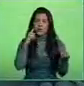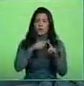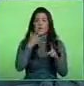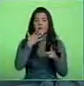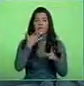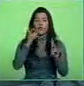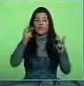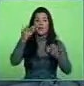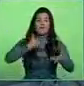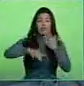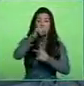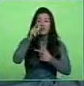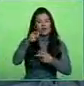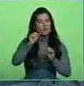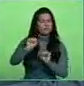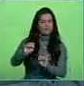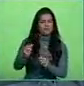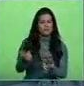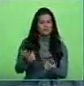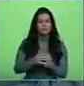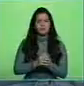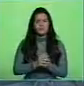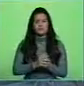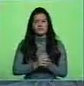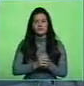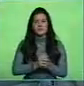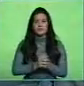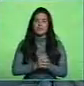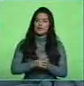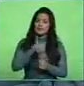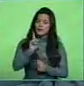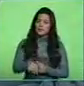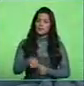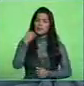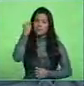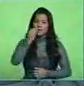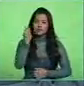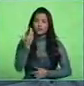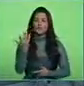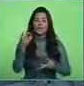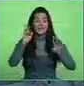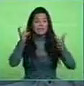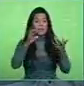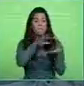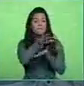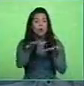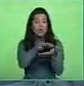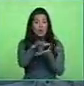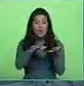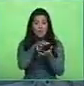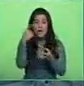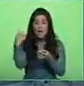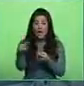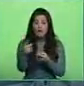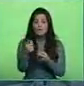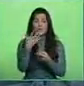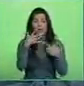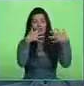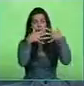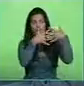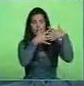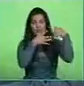drogas. There are probably 500,000 Venezuelans in the U.S. Los problemas que se han identificado entre Estados Unidos y